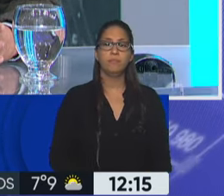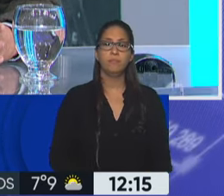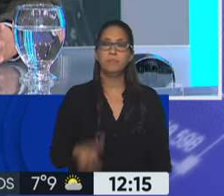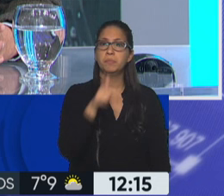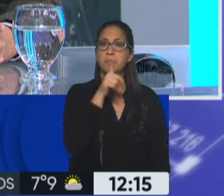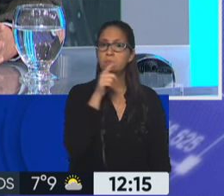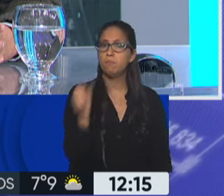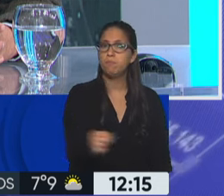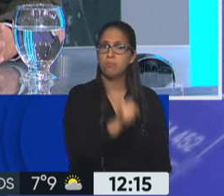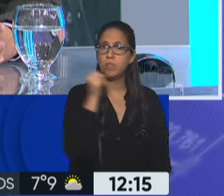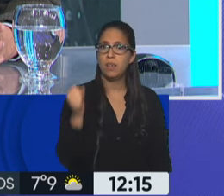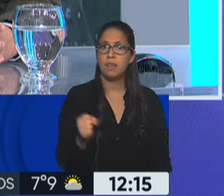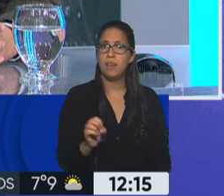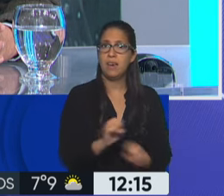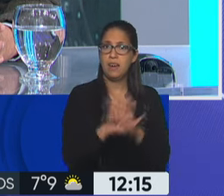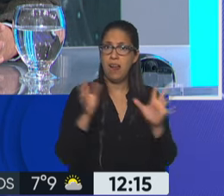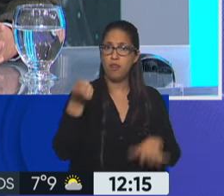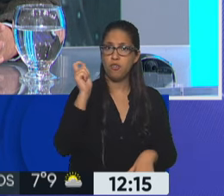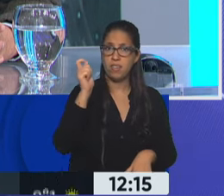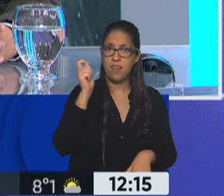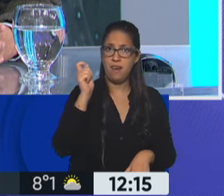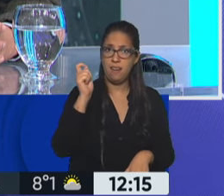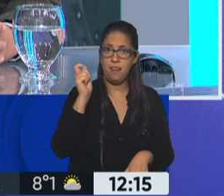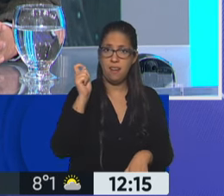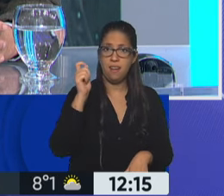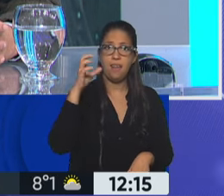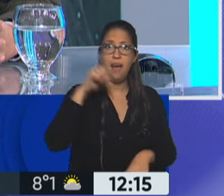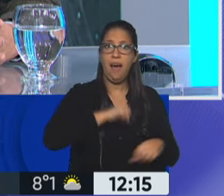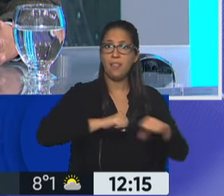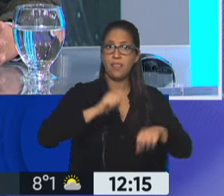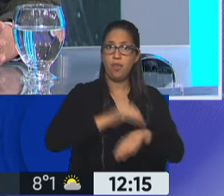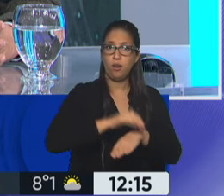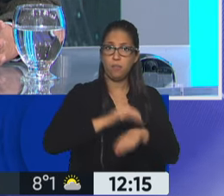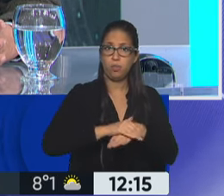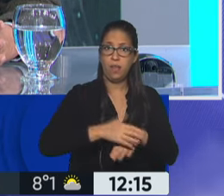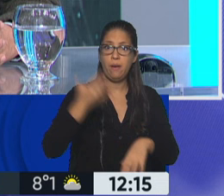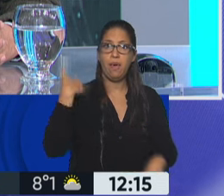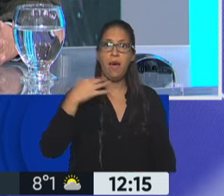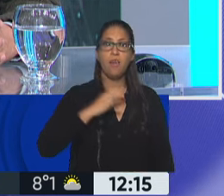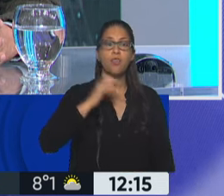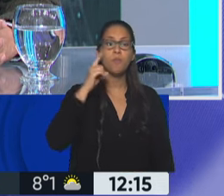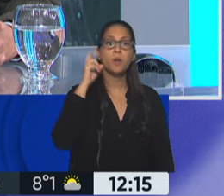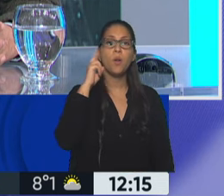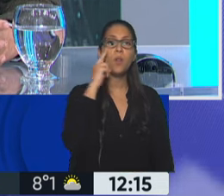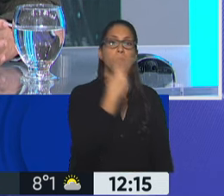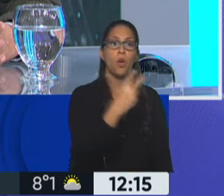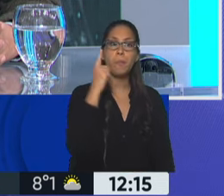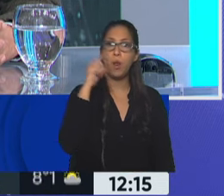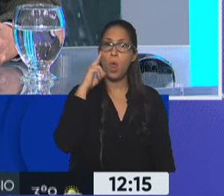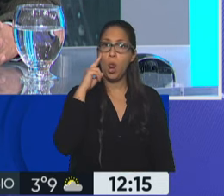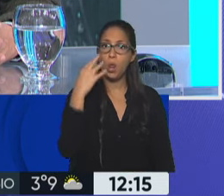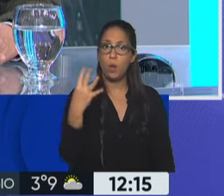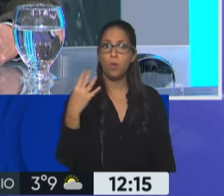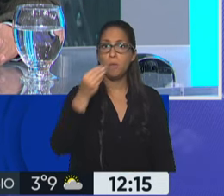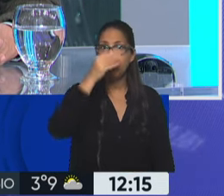clarificado quién está detrás de los atentados que sufrimos en Argentina en el año en los años 92 y 94 finalmente la